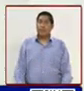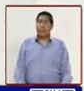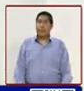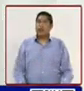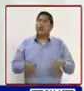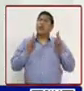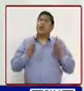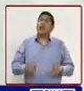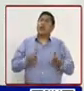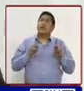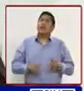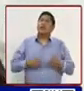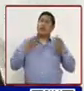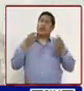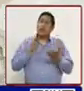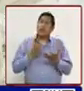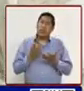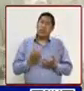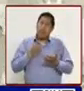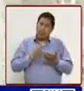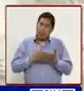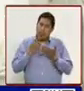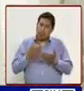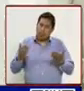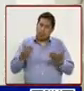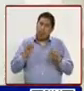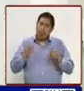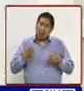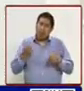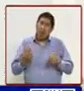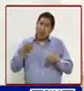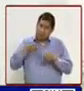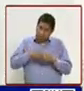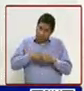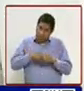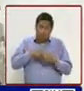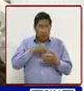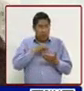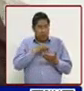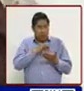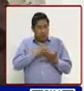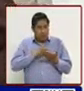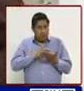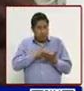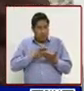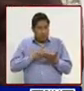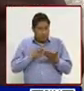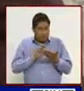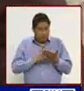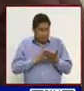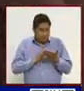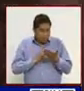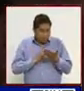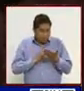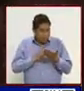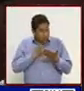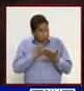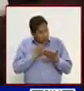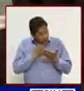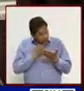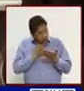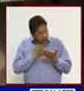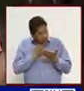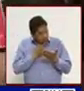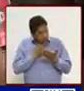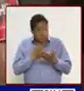Pero la gente que también está interesada en estas postulaciones va a poder ingresar de forma digital para saber y conocer la convocatoria y el reglamento. Acá